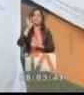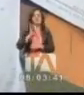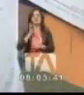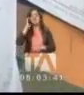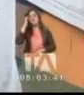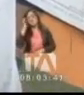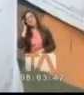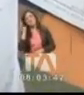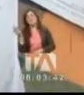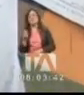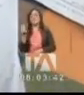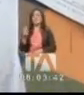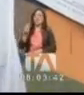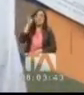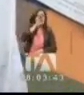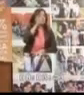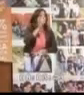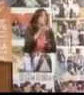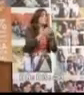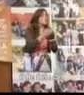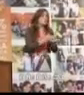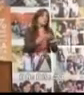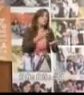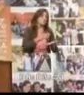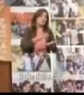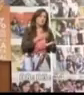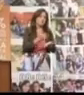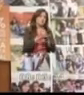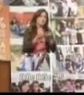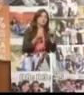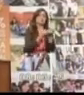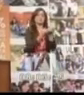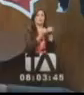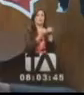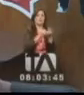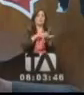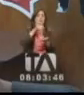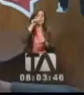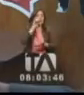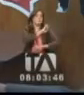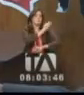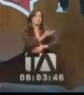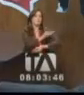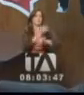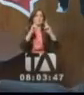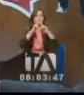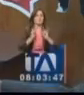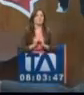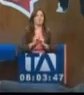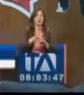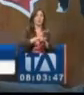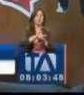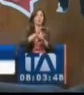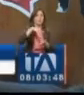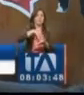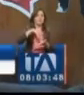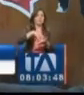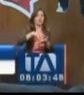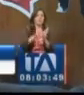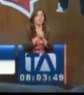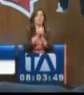lo que les lleva a buscar apoyo en cursos preuniversitarios para fortalecer conocimientos. Le aconsejo a los estudiantes tener una capacitación de